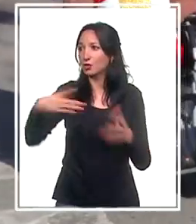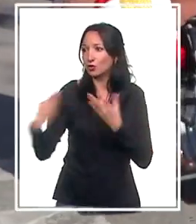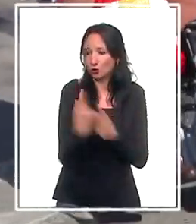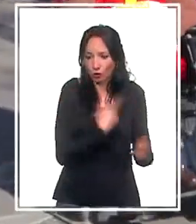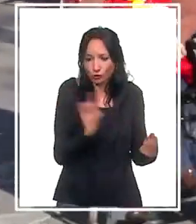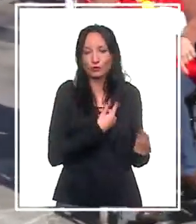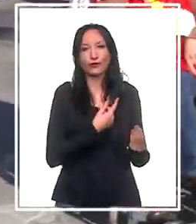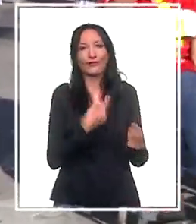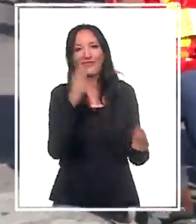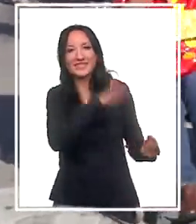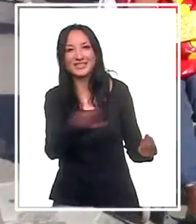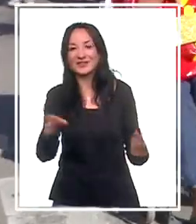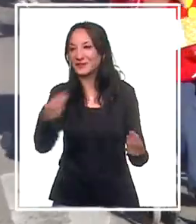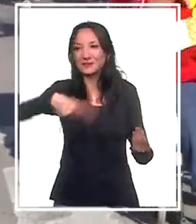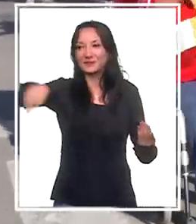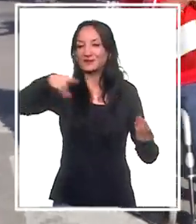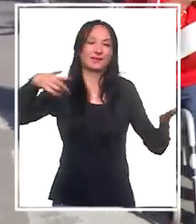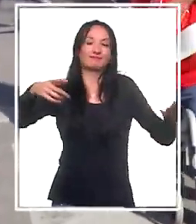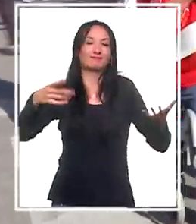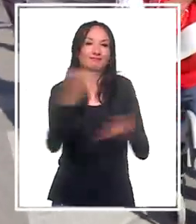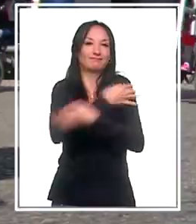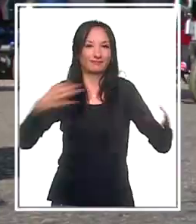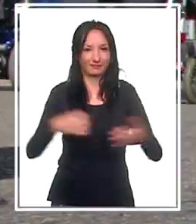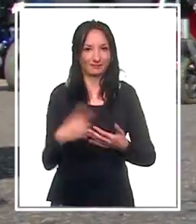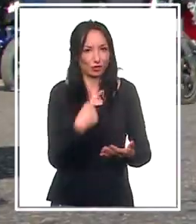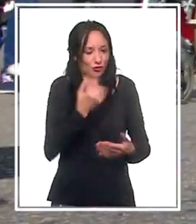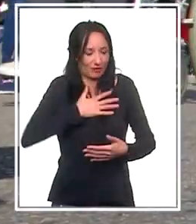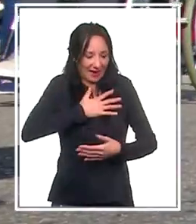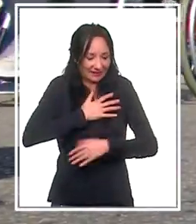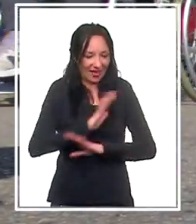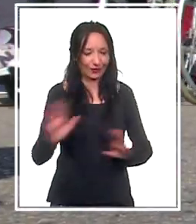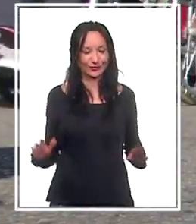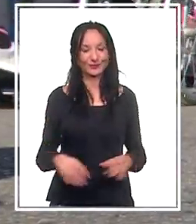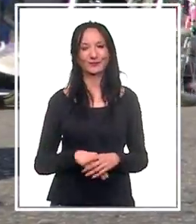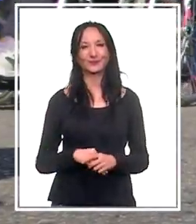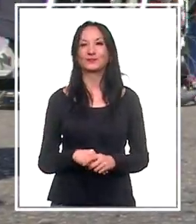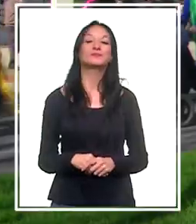nosotros y de los niños la verdad es que es estupendo estamos encantados